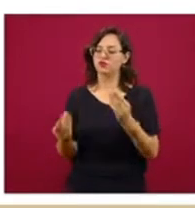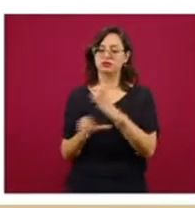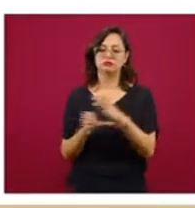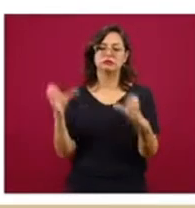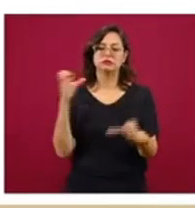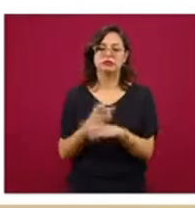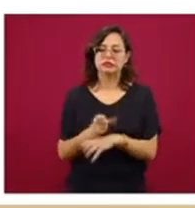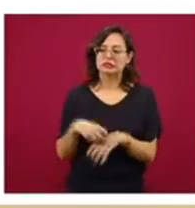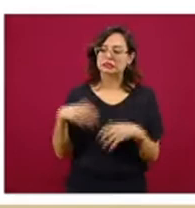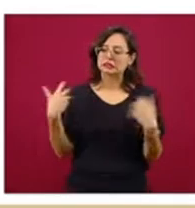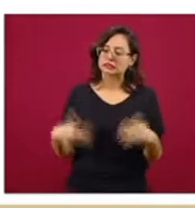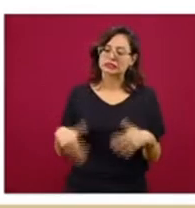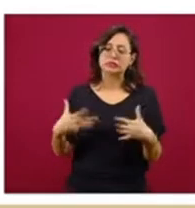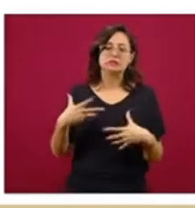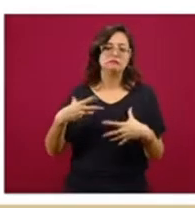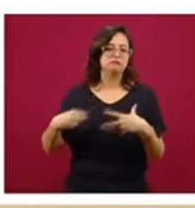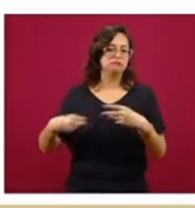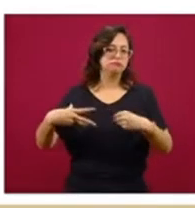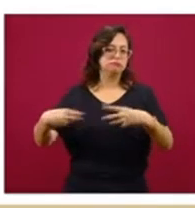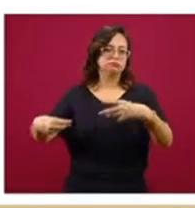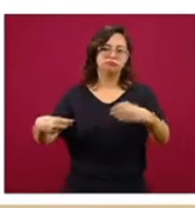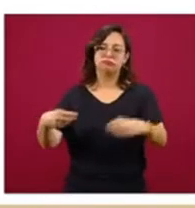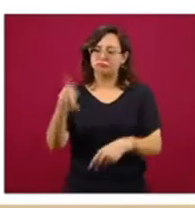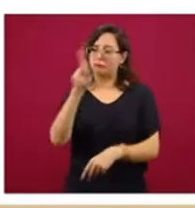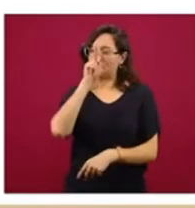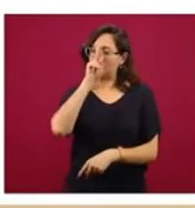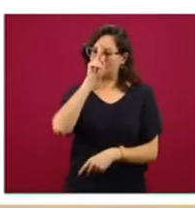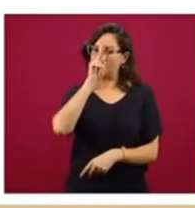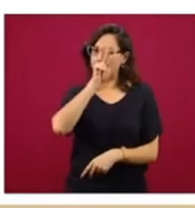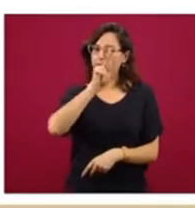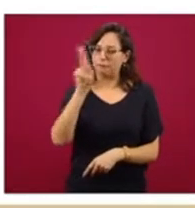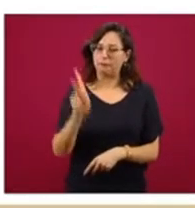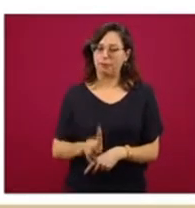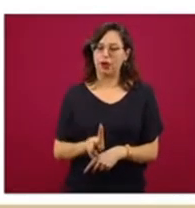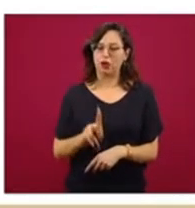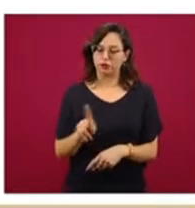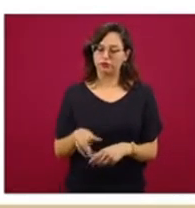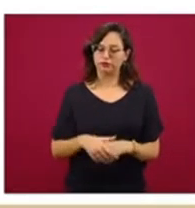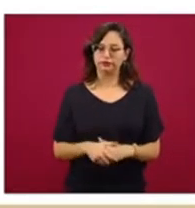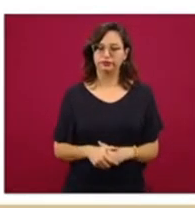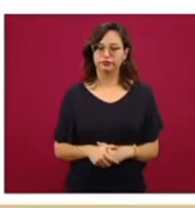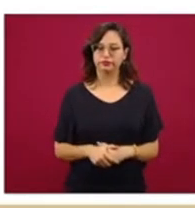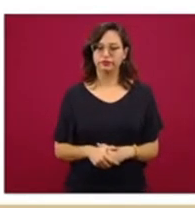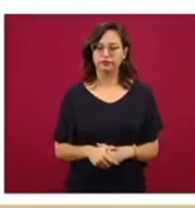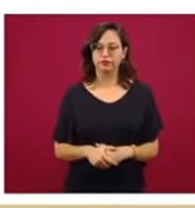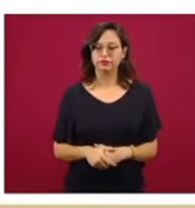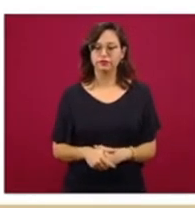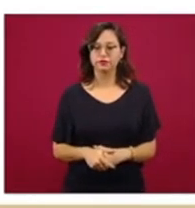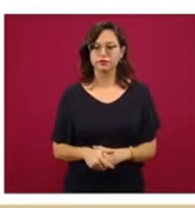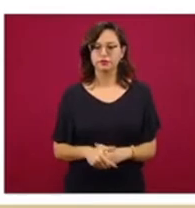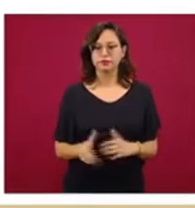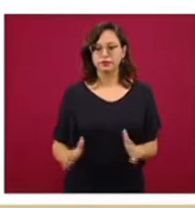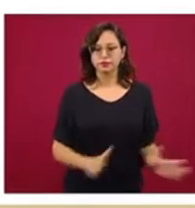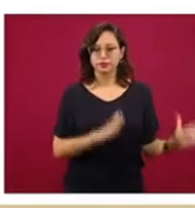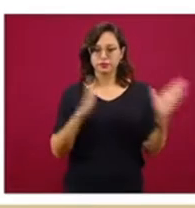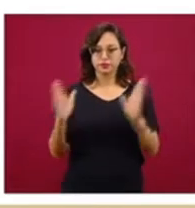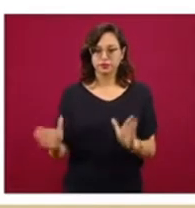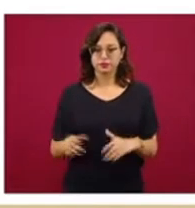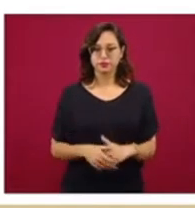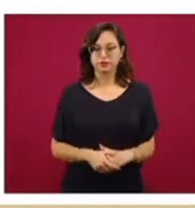muy vulnerable a una afección muy importante por la epidemia de COVID. La siguiente.